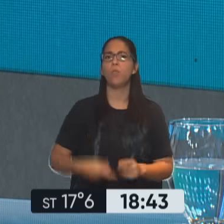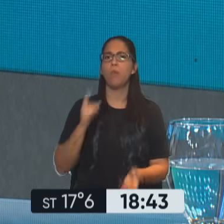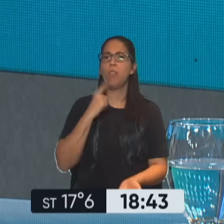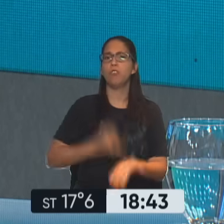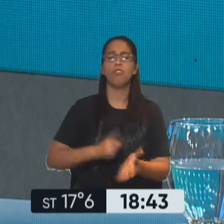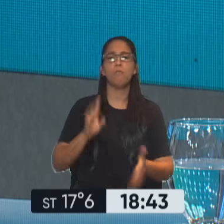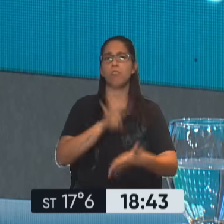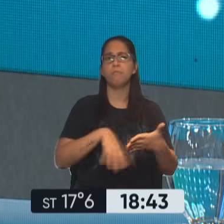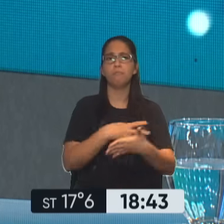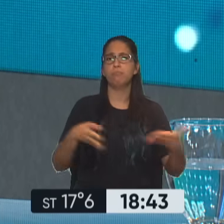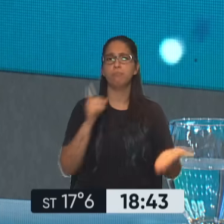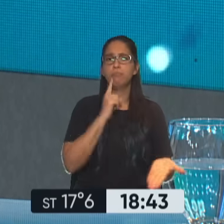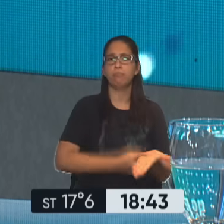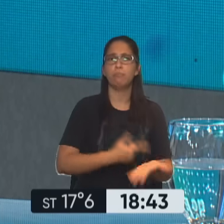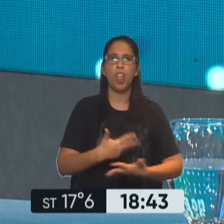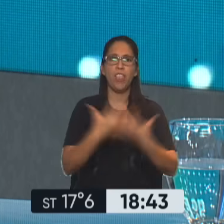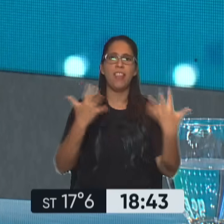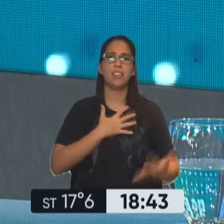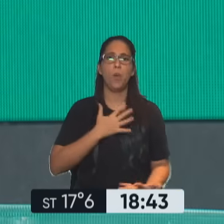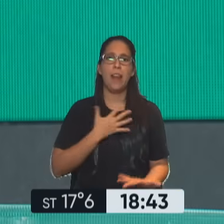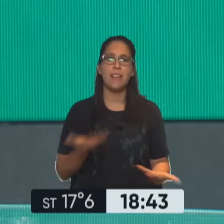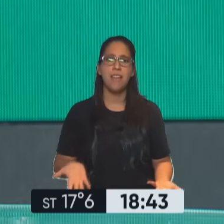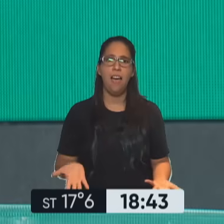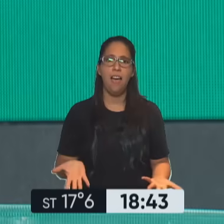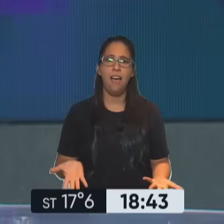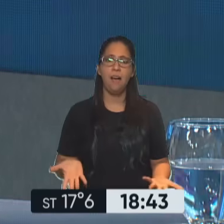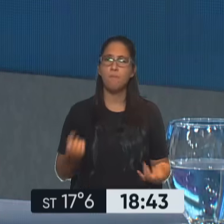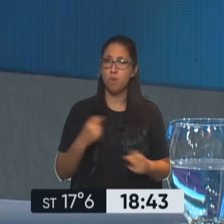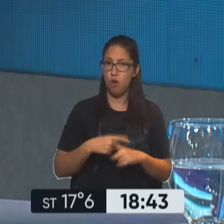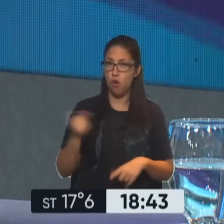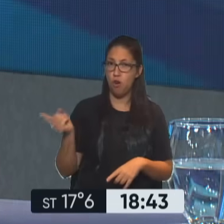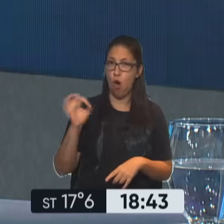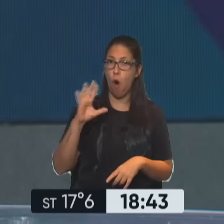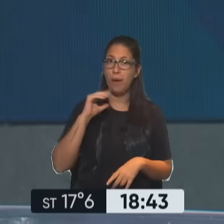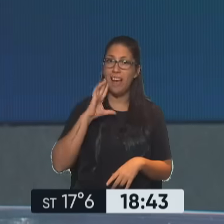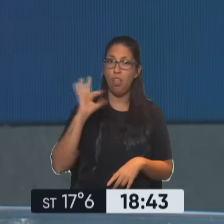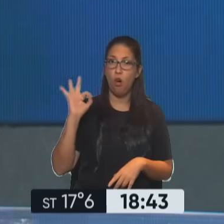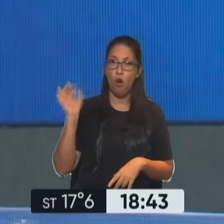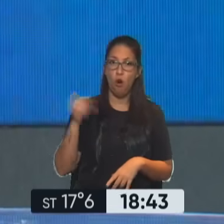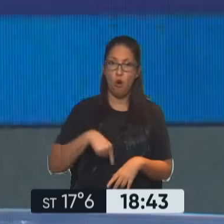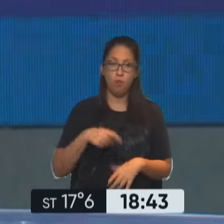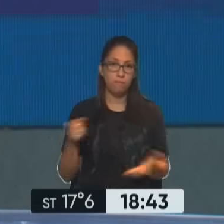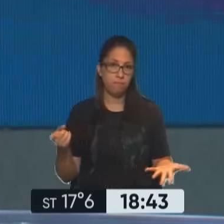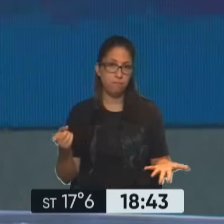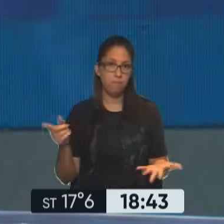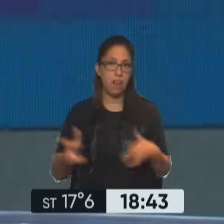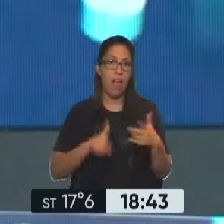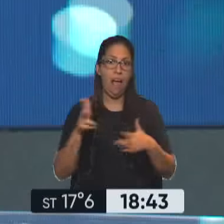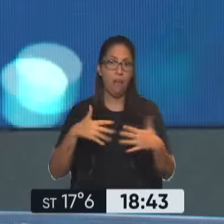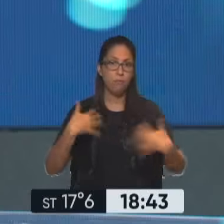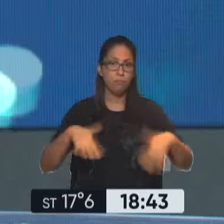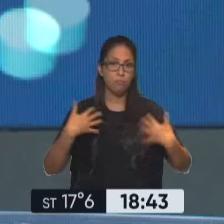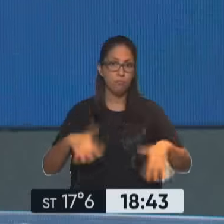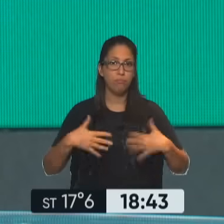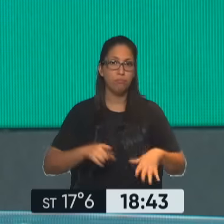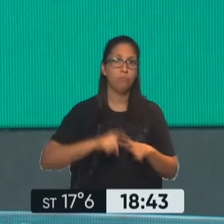cronograma electoral. Ese Día de la Soberanía, que la vuelta de obligado. Claro. Sí. ¿Qué le tiró a los gringos? Una gran 7T,